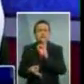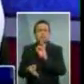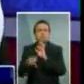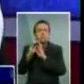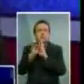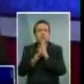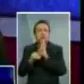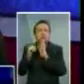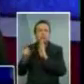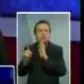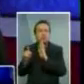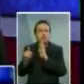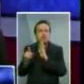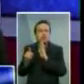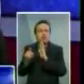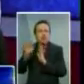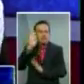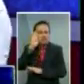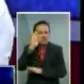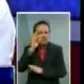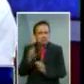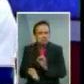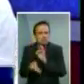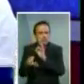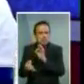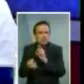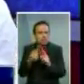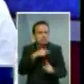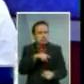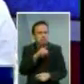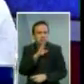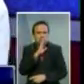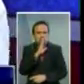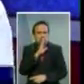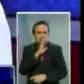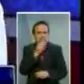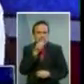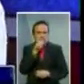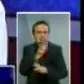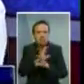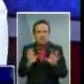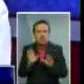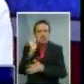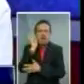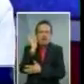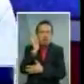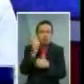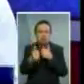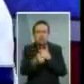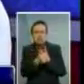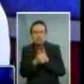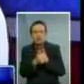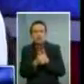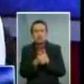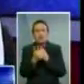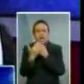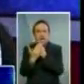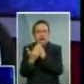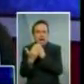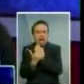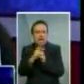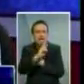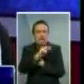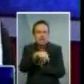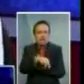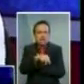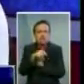coinciden con la candidata al frente. Uh-huh. Y no generó ningún tipo de controversia dentro del partido. Es más, hubo reuniones, acercamientos, incluso hicieron cariño desde Renovación